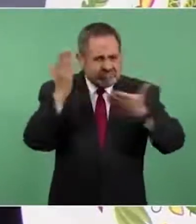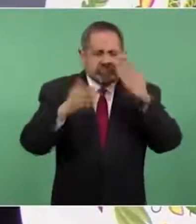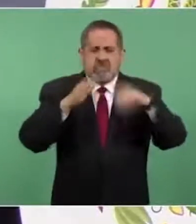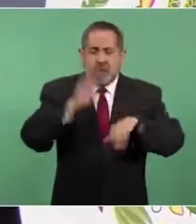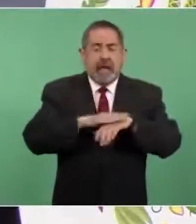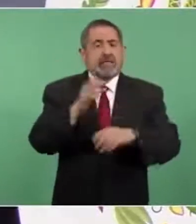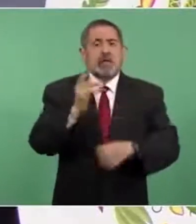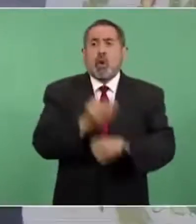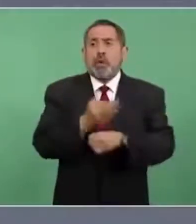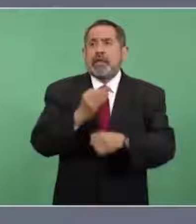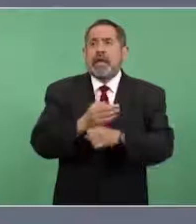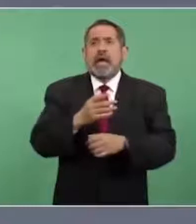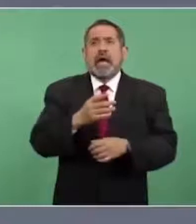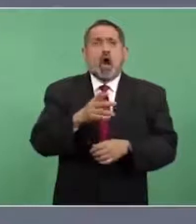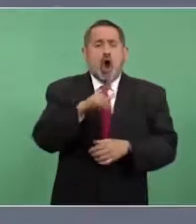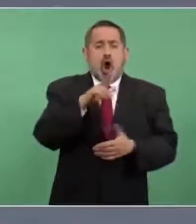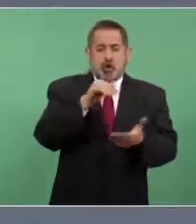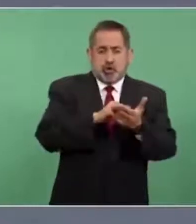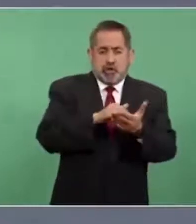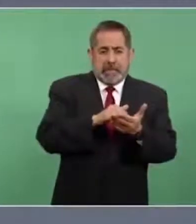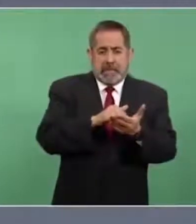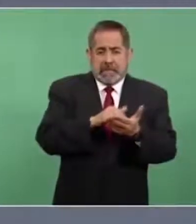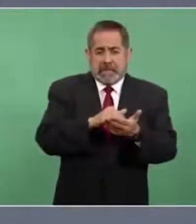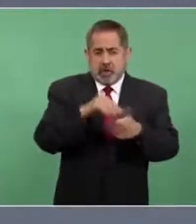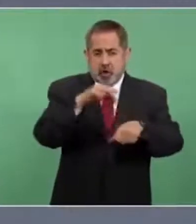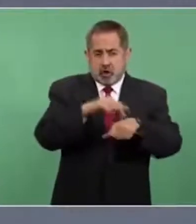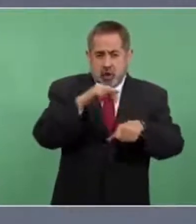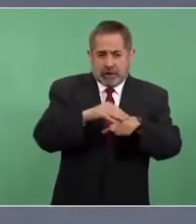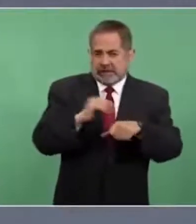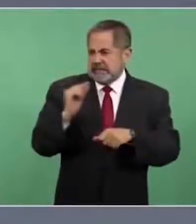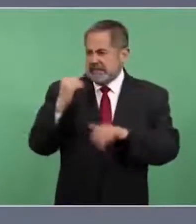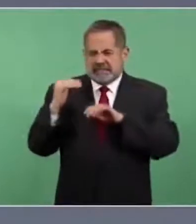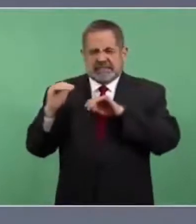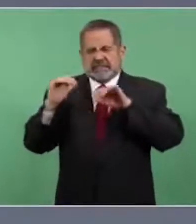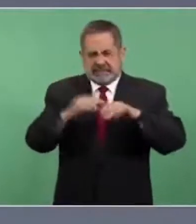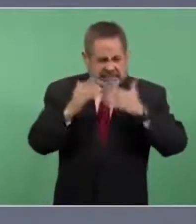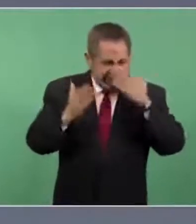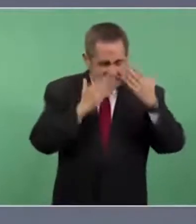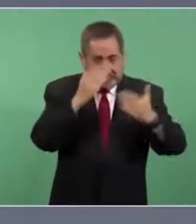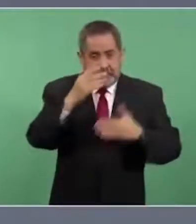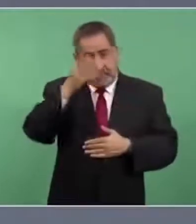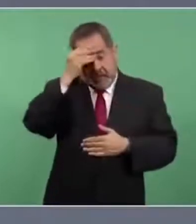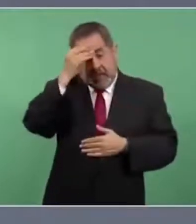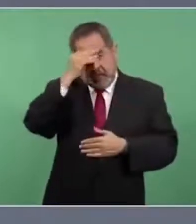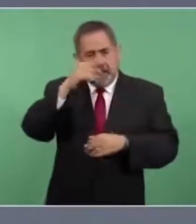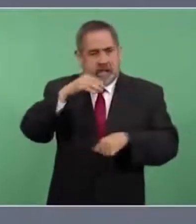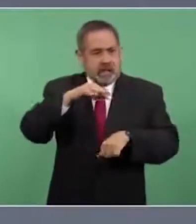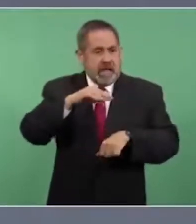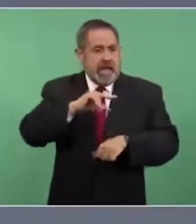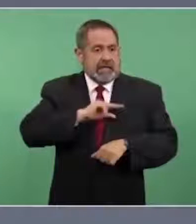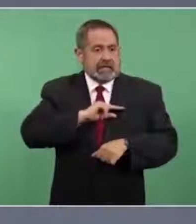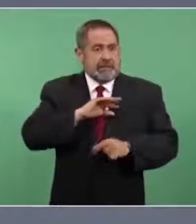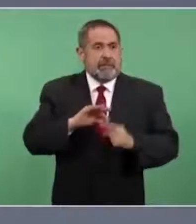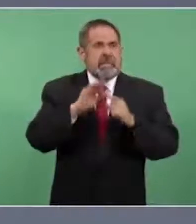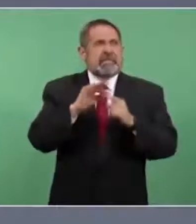de 8,000 médicos que se admitieron para especialización en